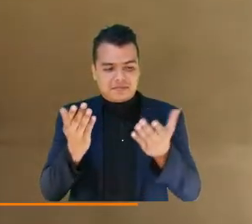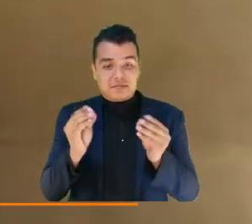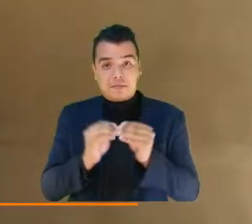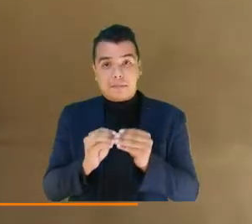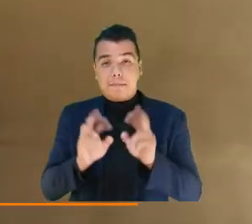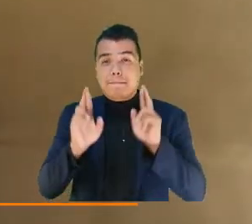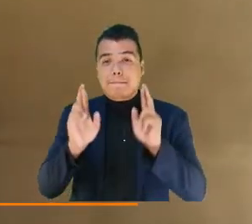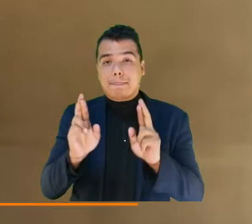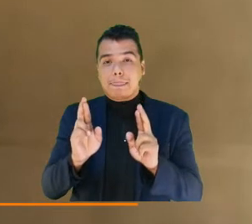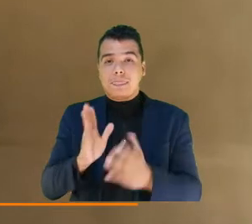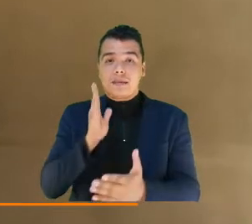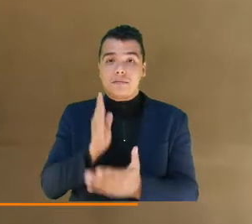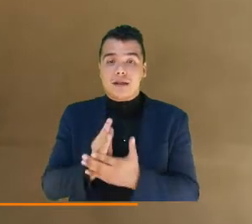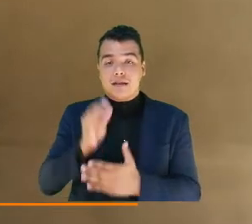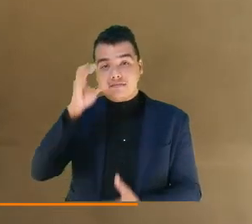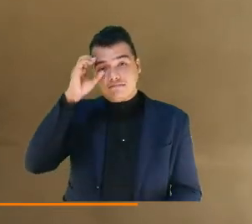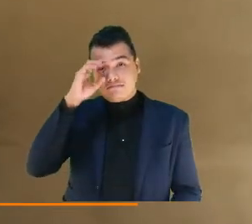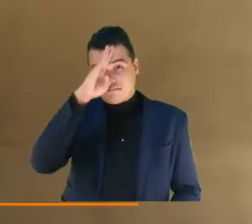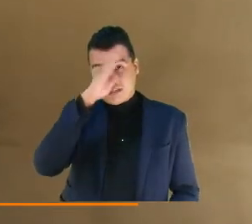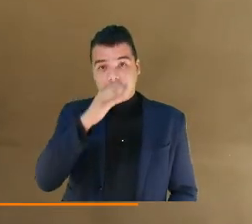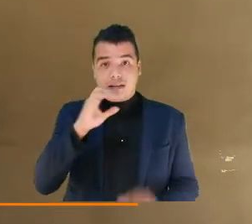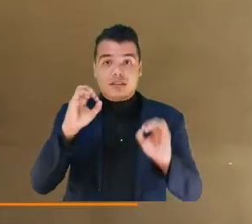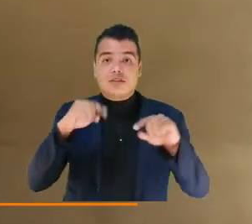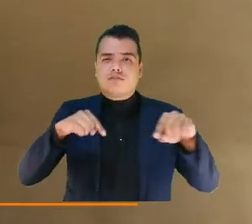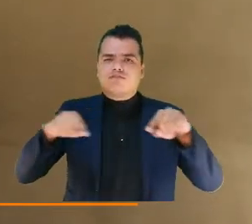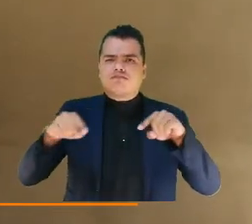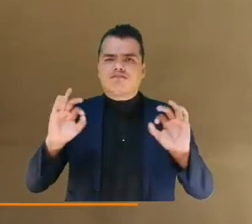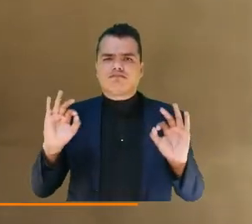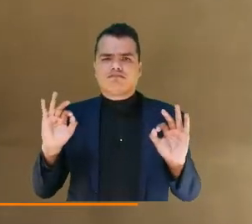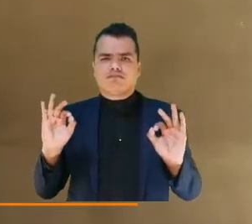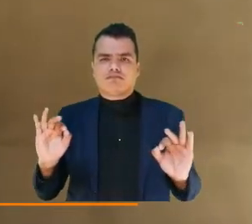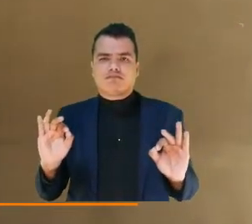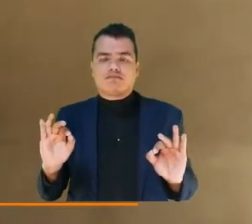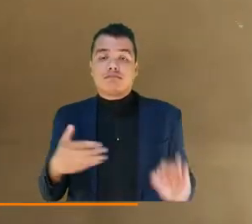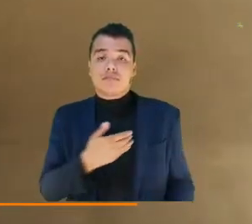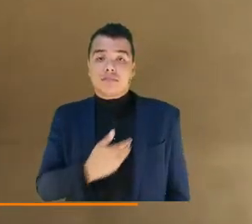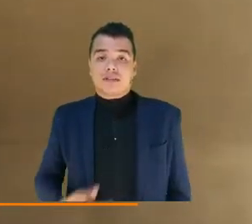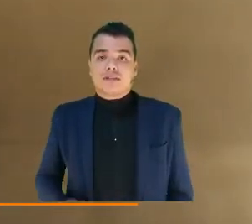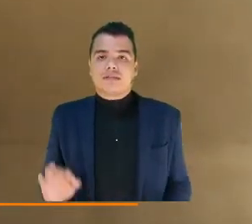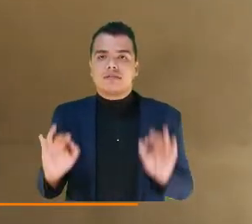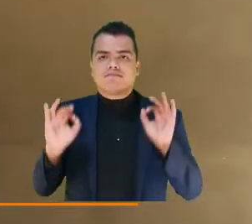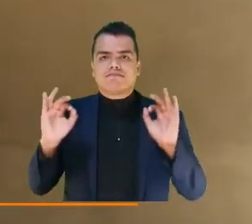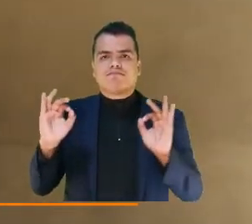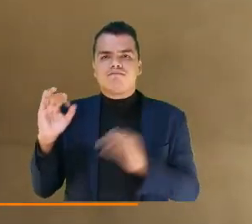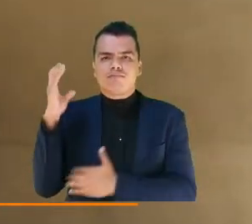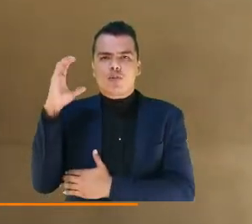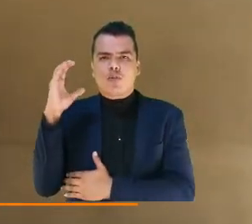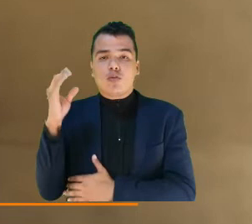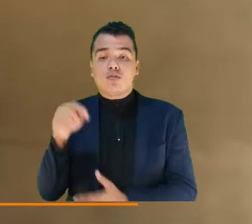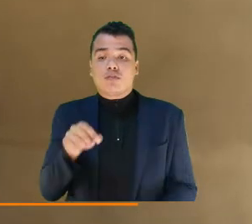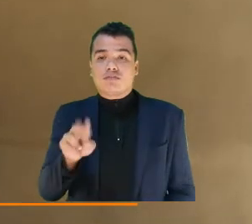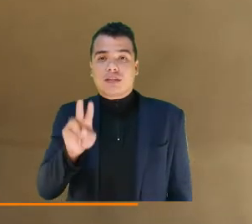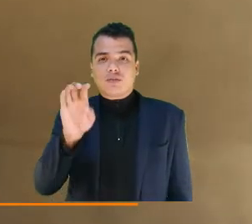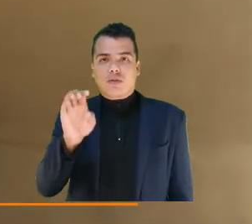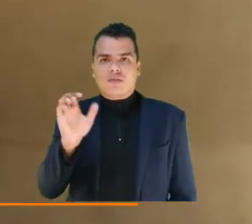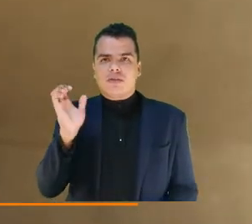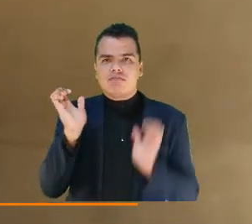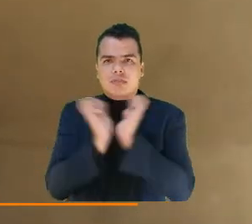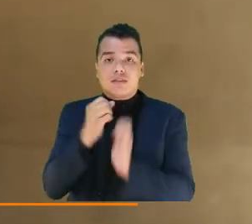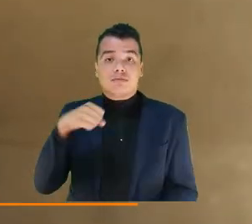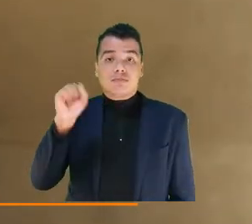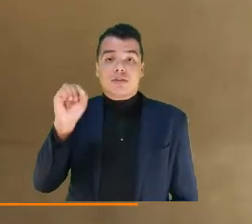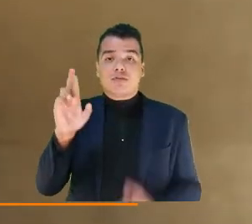espero que no le pase nada a Gustavo Petro y que pueda gobernar como presidente de Colombia si ganamos el 29, y espero